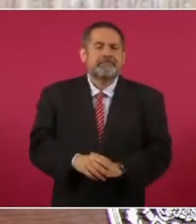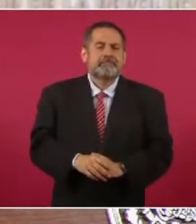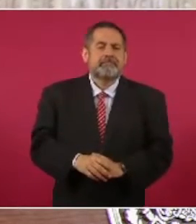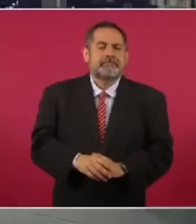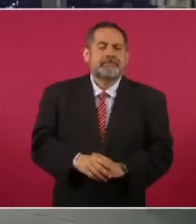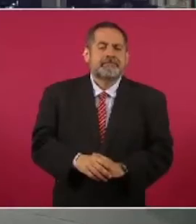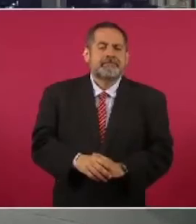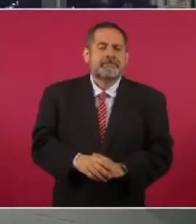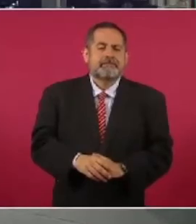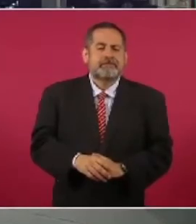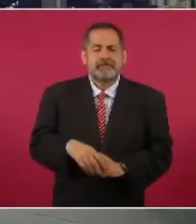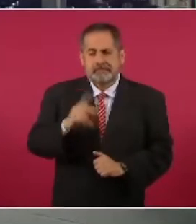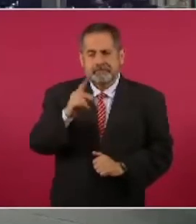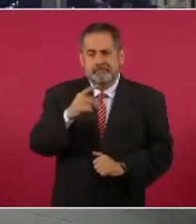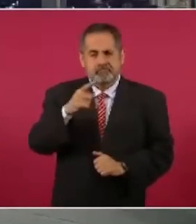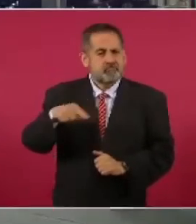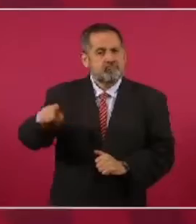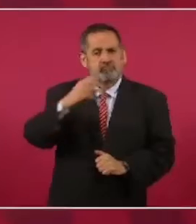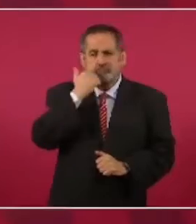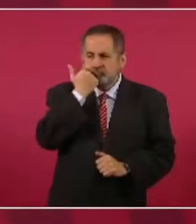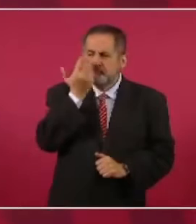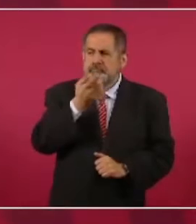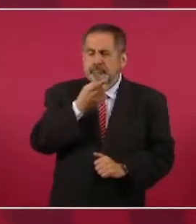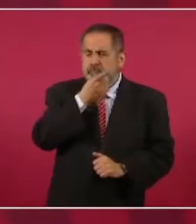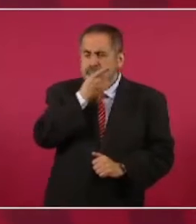Gracias, presidente. Pero ustedes quieren